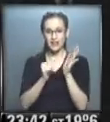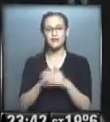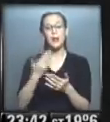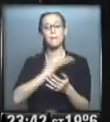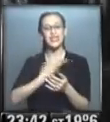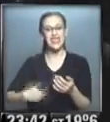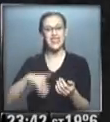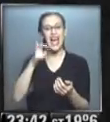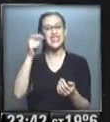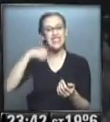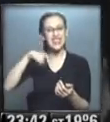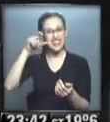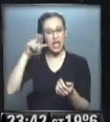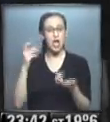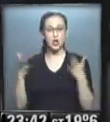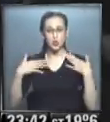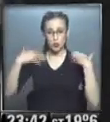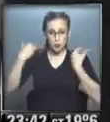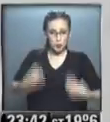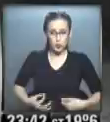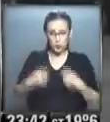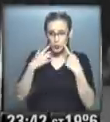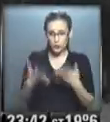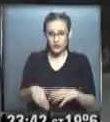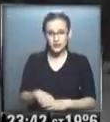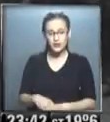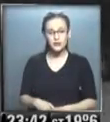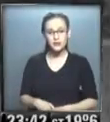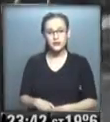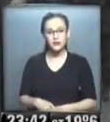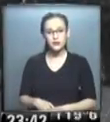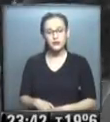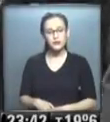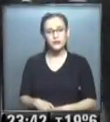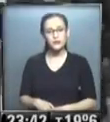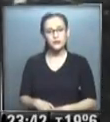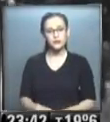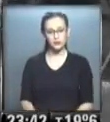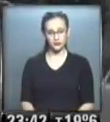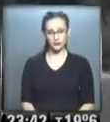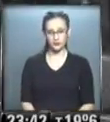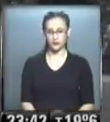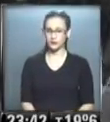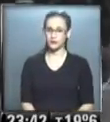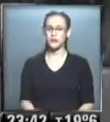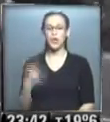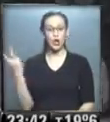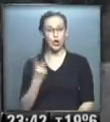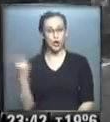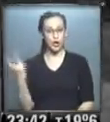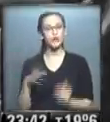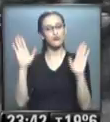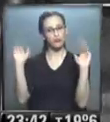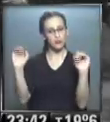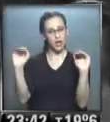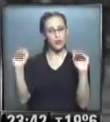Allende, de impermeable. Al pasar frente a la insignia patria, saludan el excelentísimo